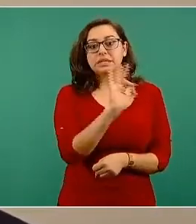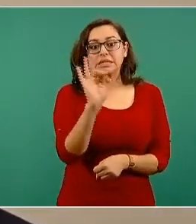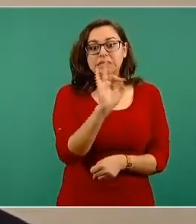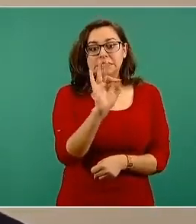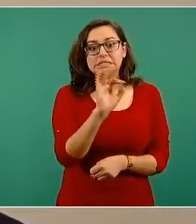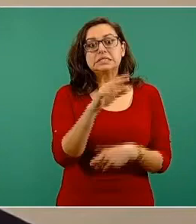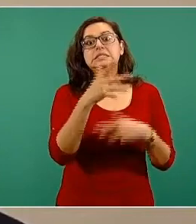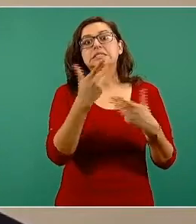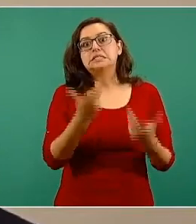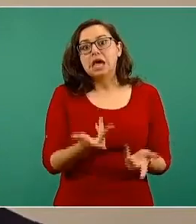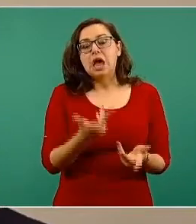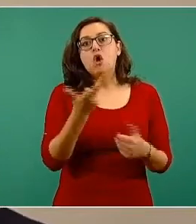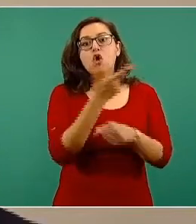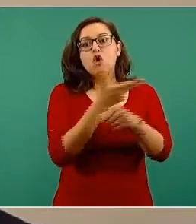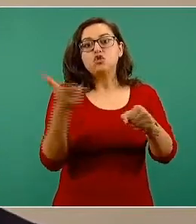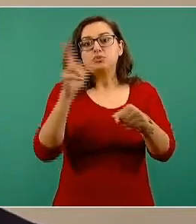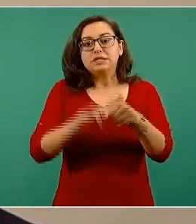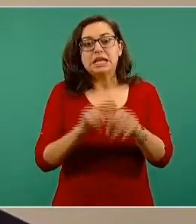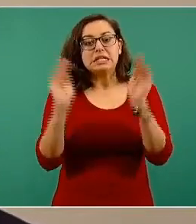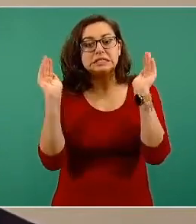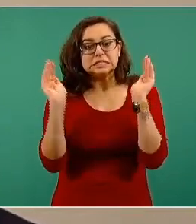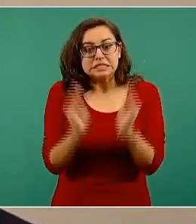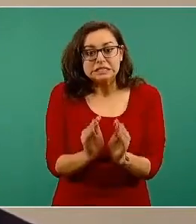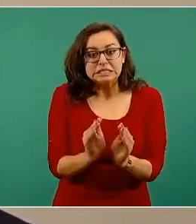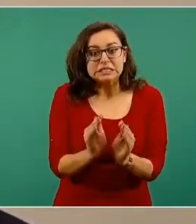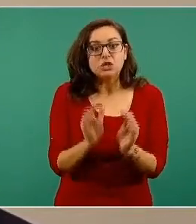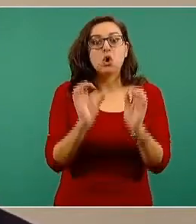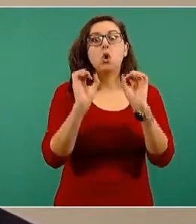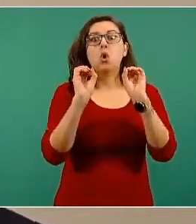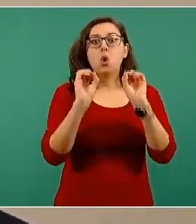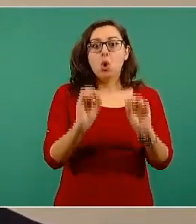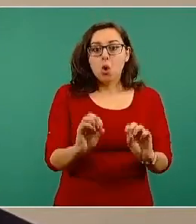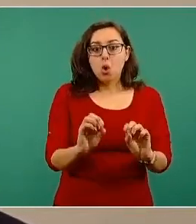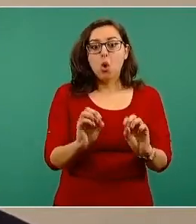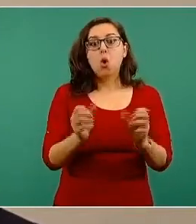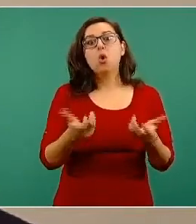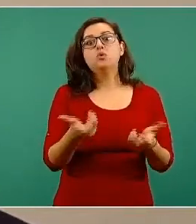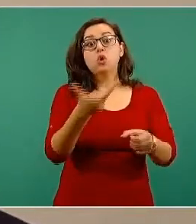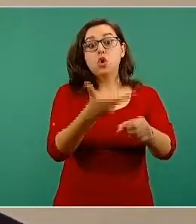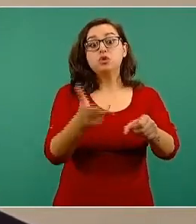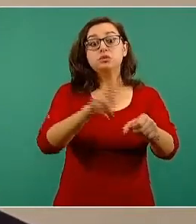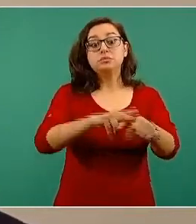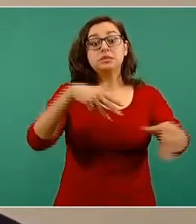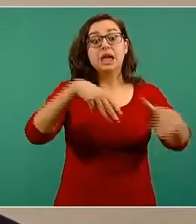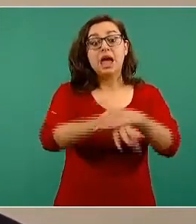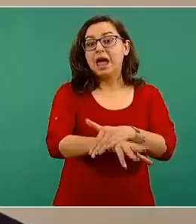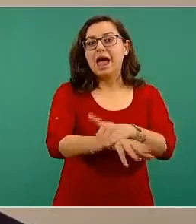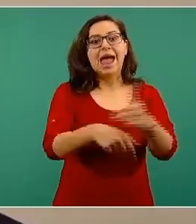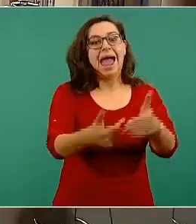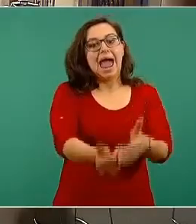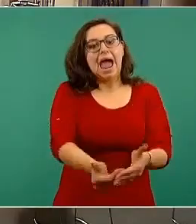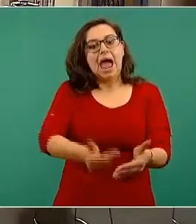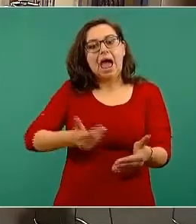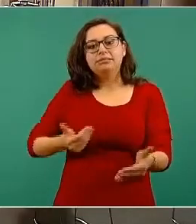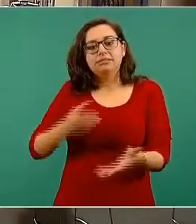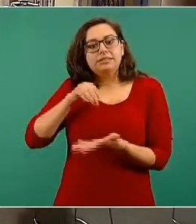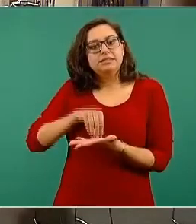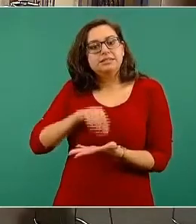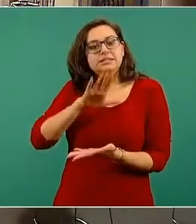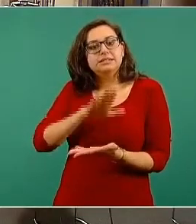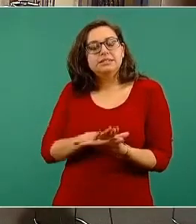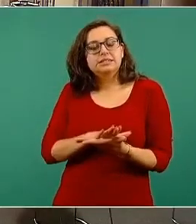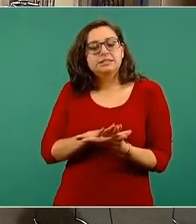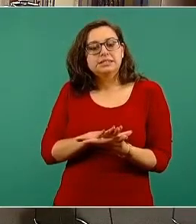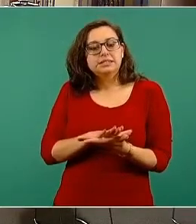a lo mejor de primer nivel, estaban en los servicios prehospitalarios, sobre todo aquellos que operan en